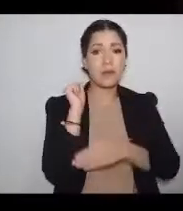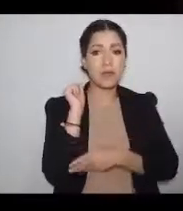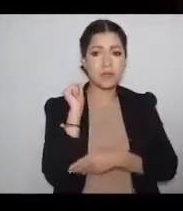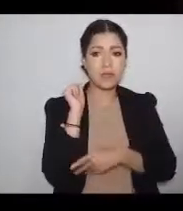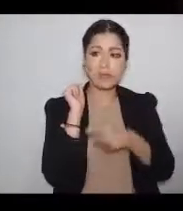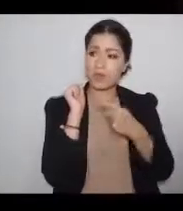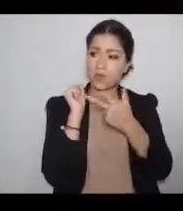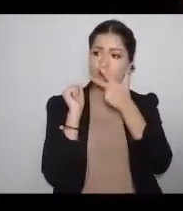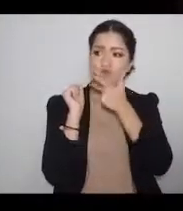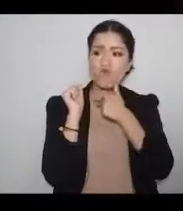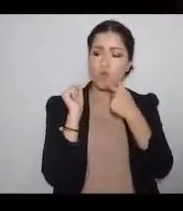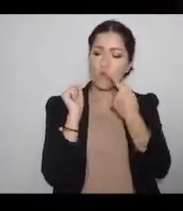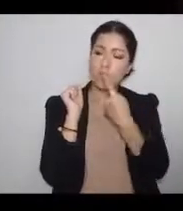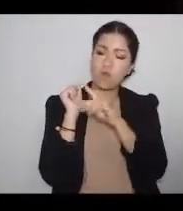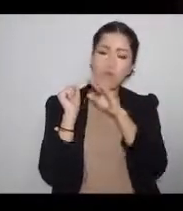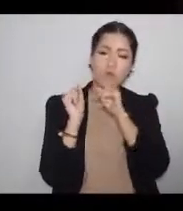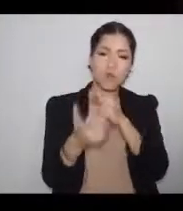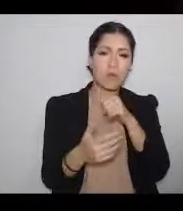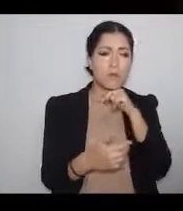Mientras yo veía a la luna